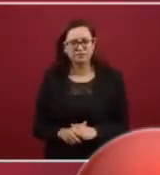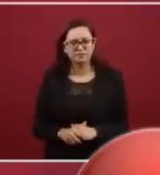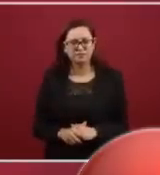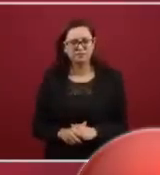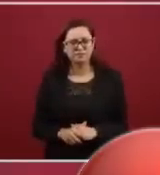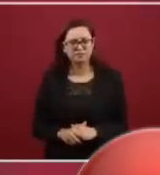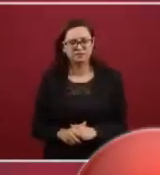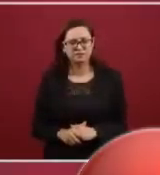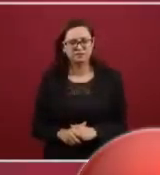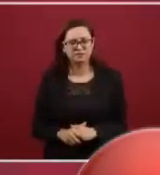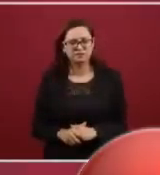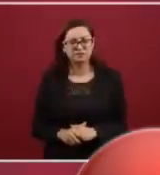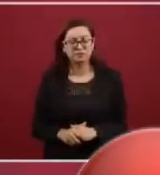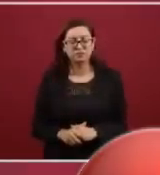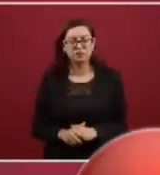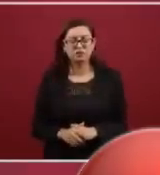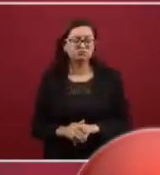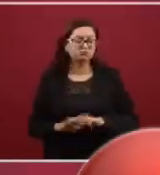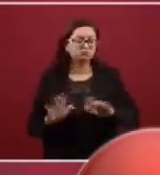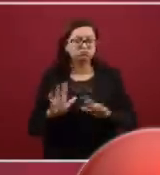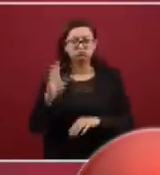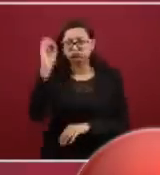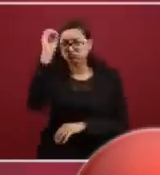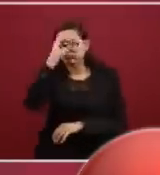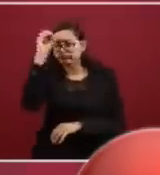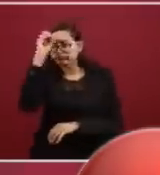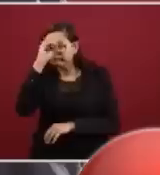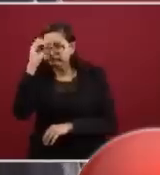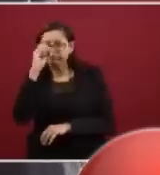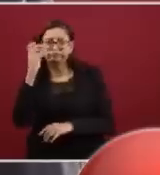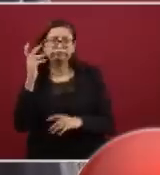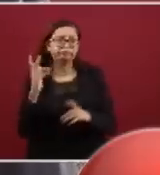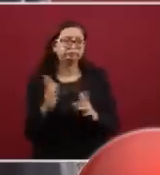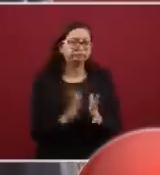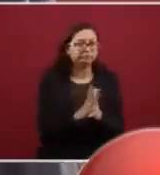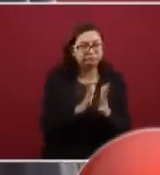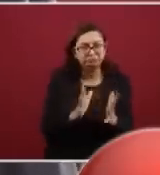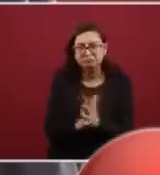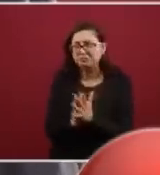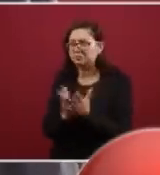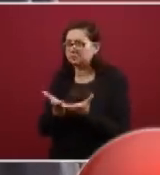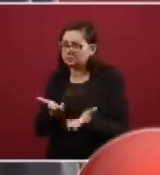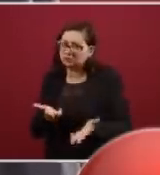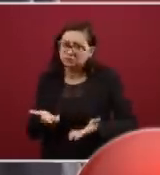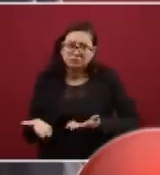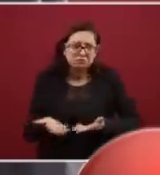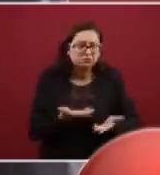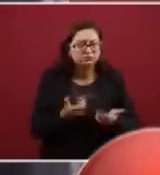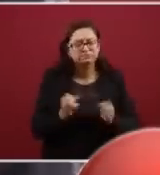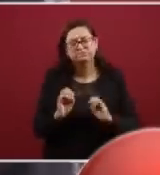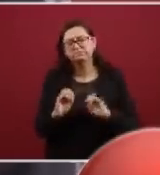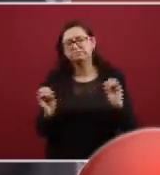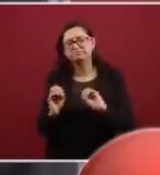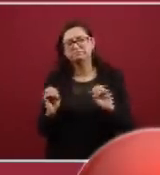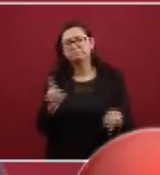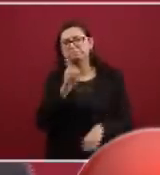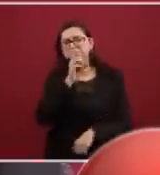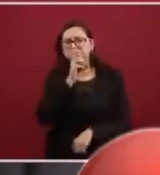Ya no intervenían en la vida pública. Esa